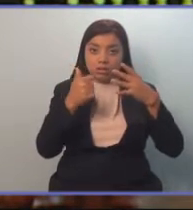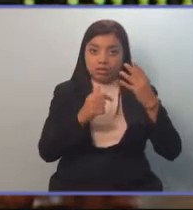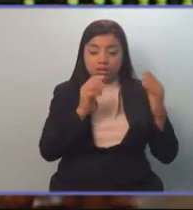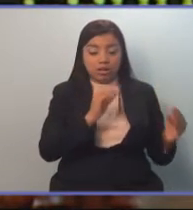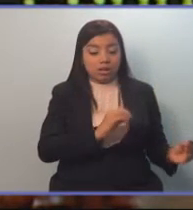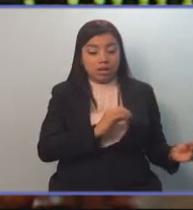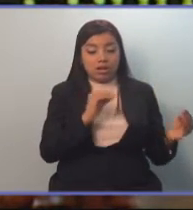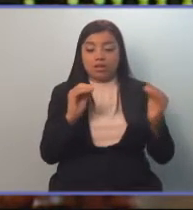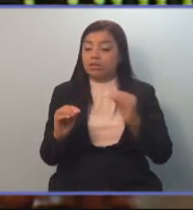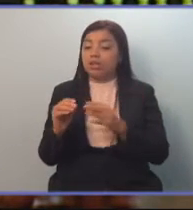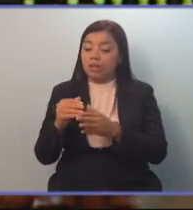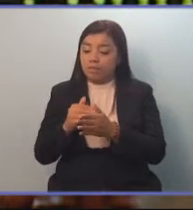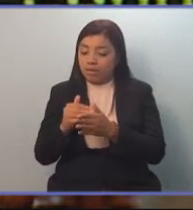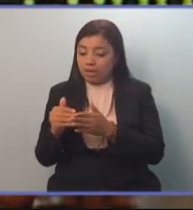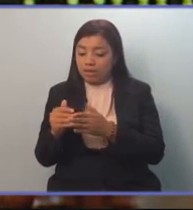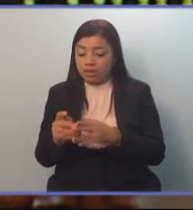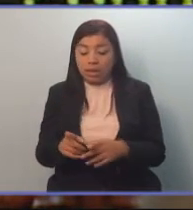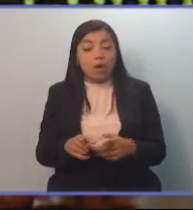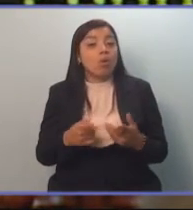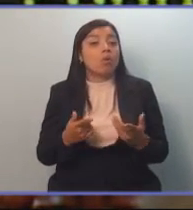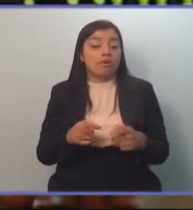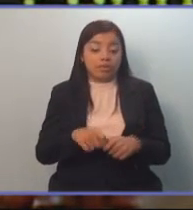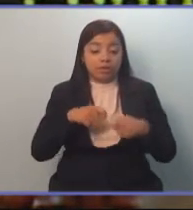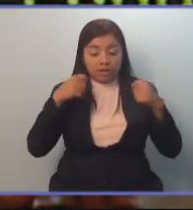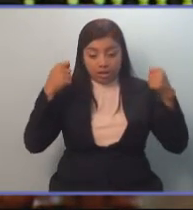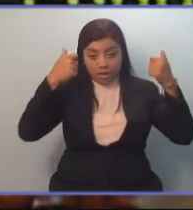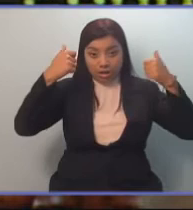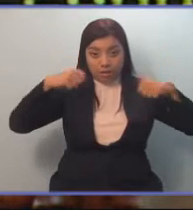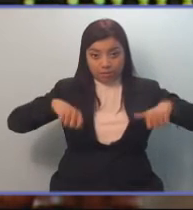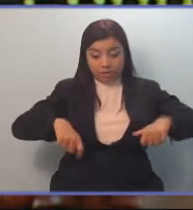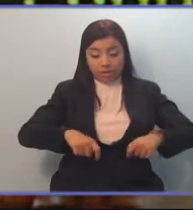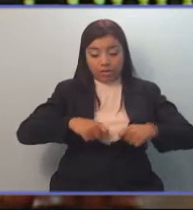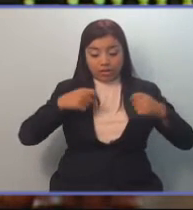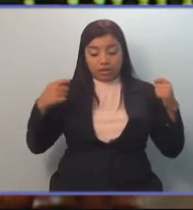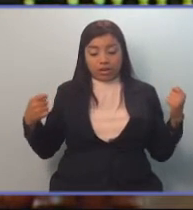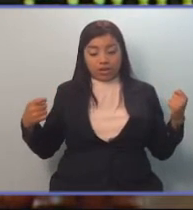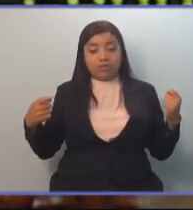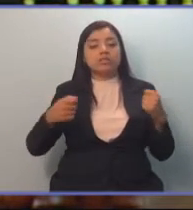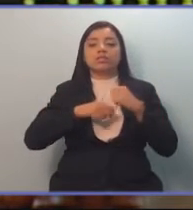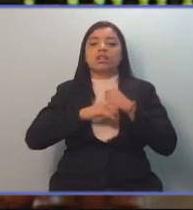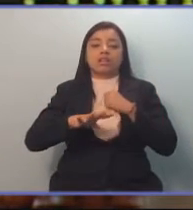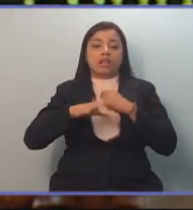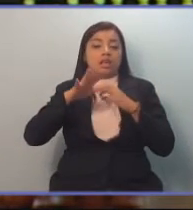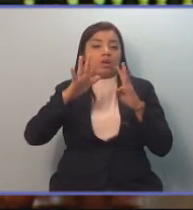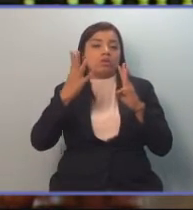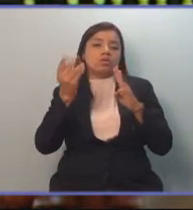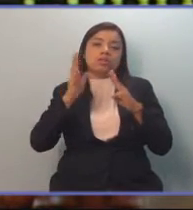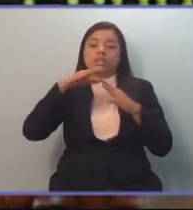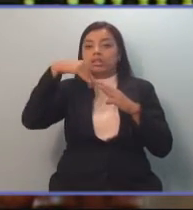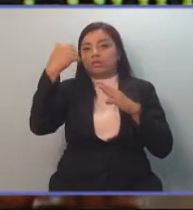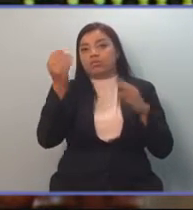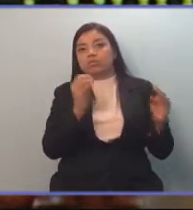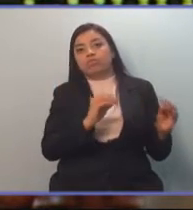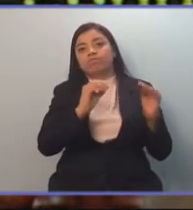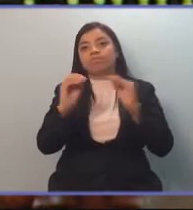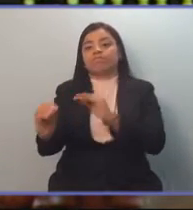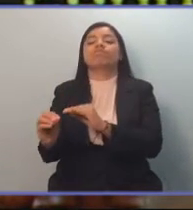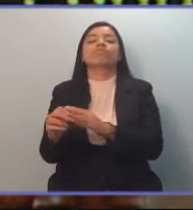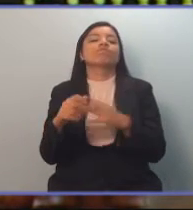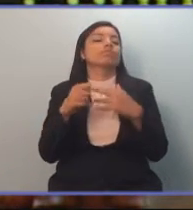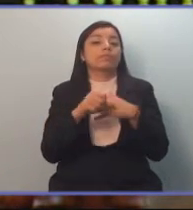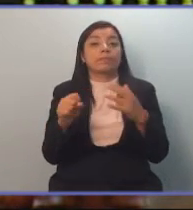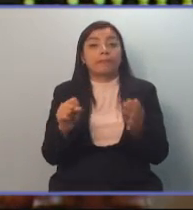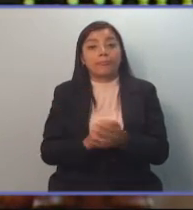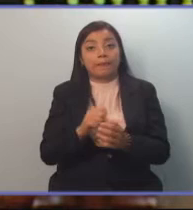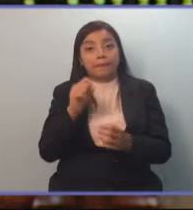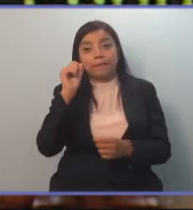entrará en vigencia 8 días después de su publicación en el Diario Oficial, dado en el Salón Azul del Palacio Legislativo, San Salvador,